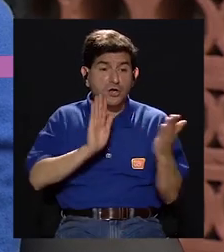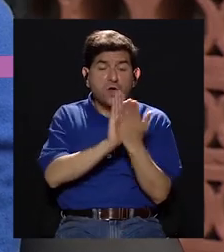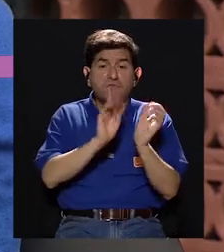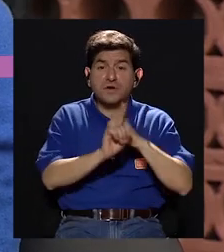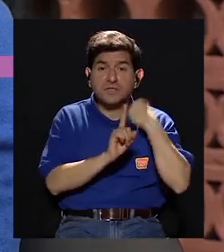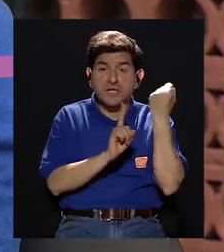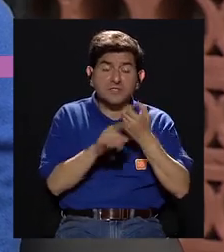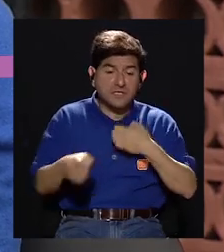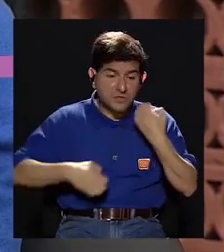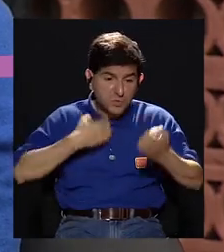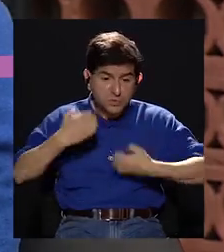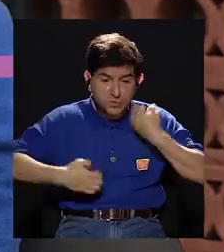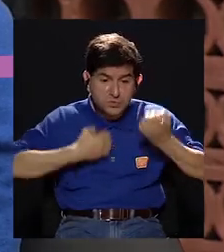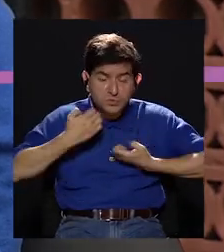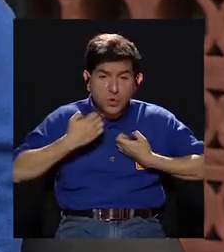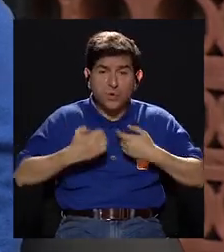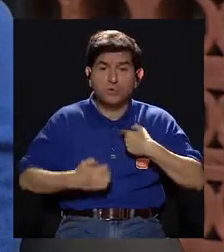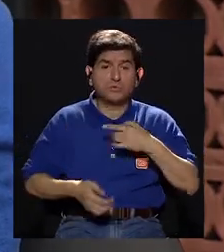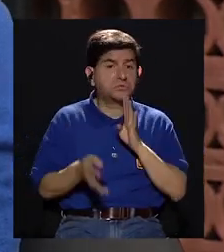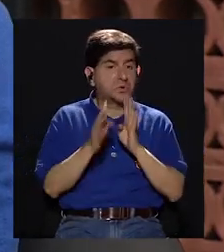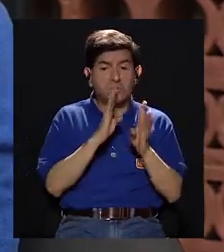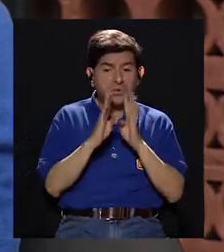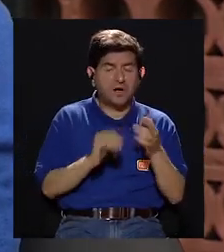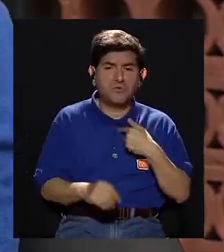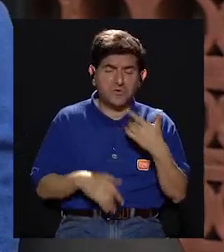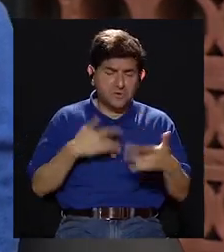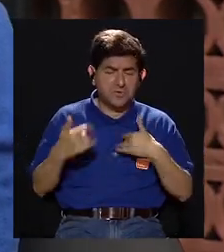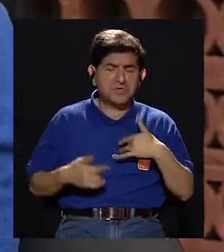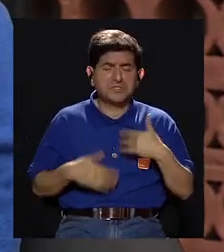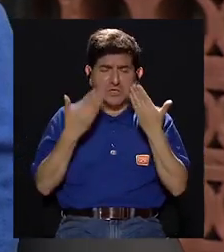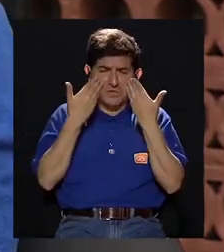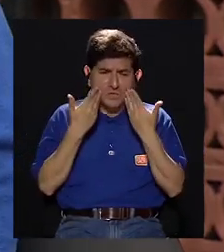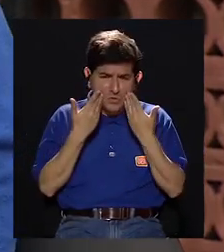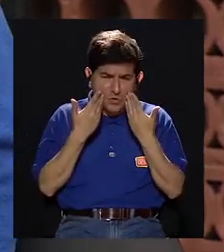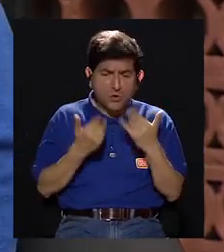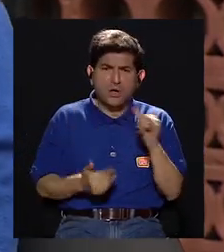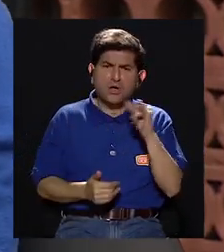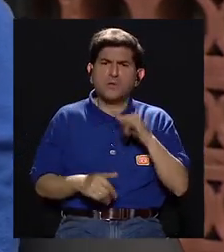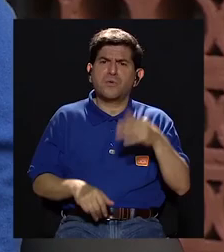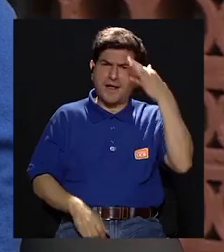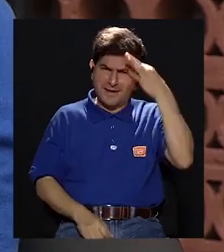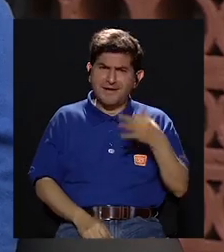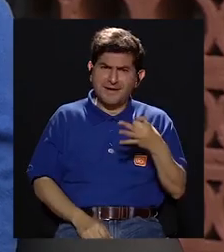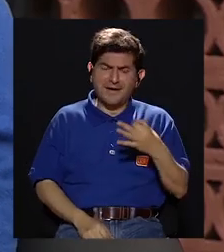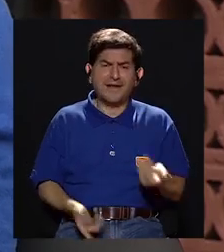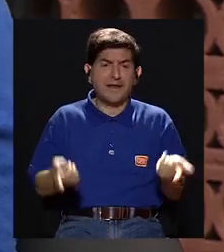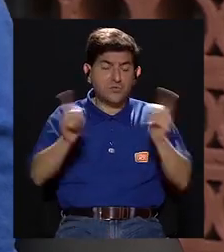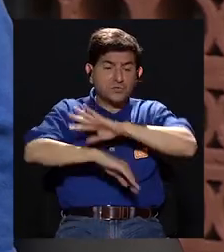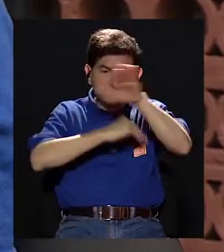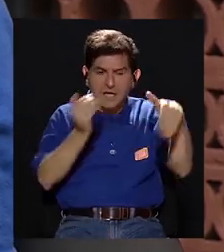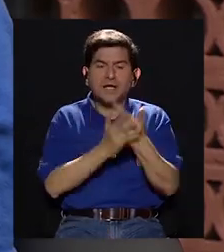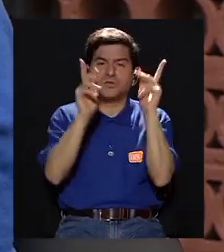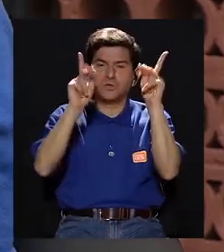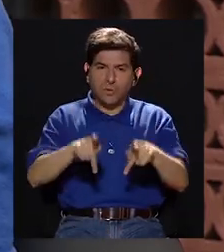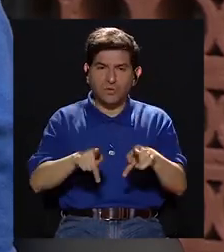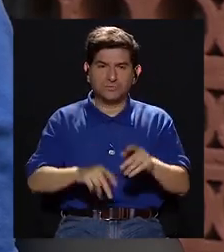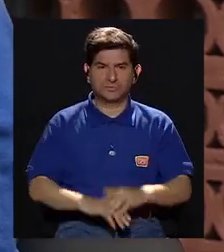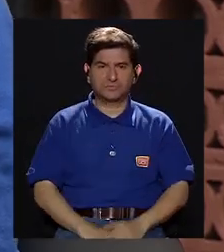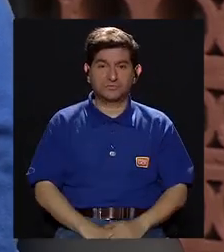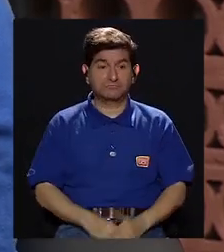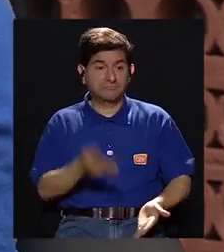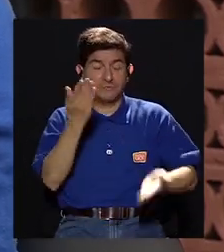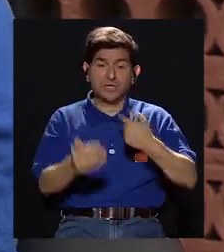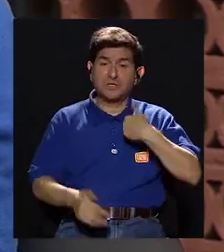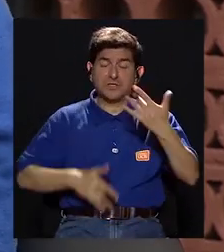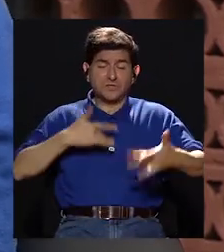enfrentando a alguna situación emocional, digamos, que no estoy hablando, que me siento triste, ni siquiera solo los jóvenes. O sea, yo creo que es algo que nos pasa a todos, ¿verdad?